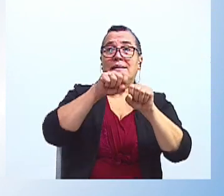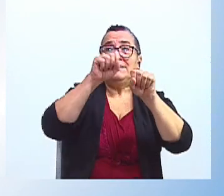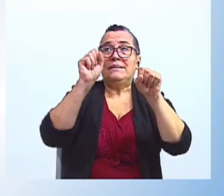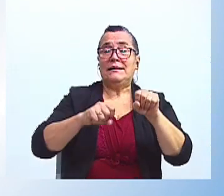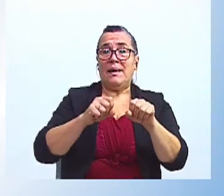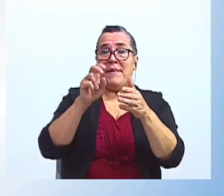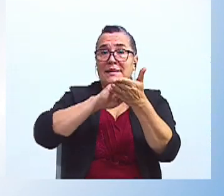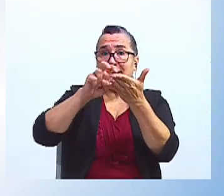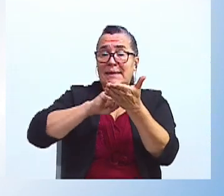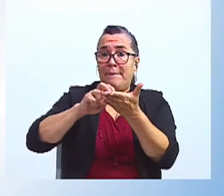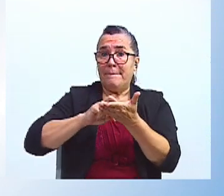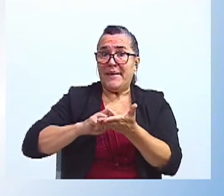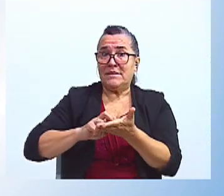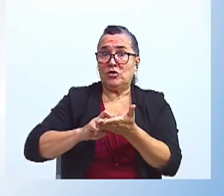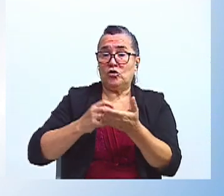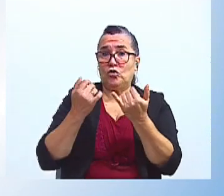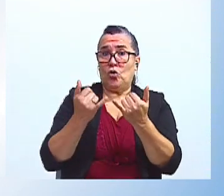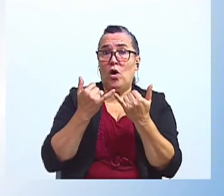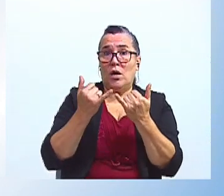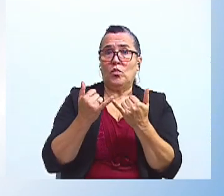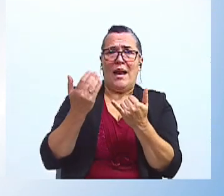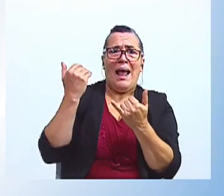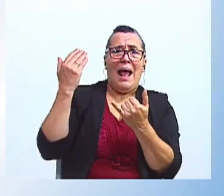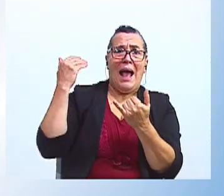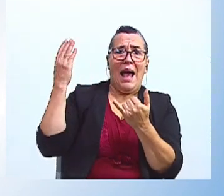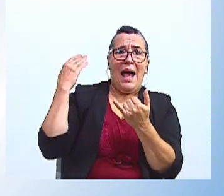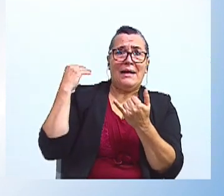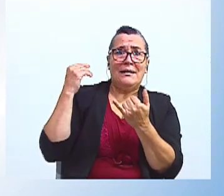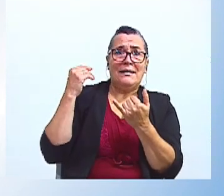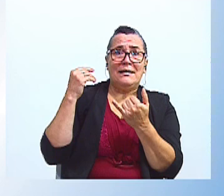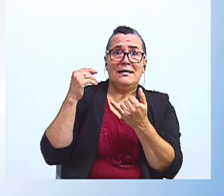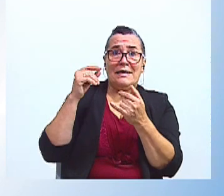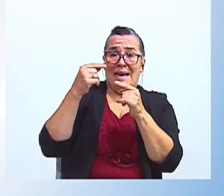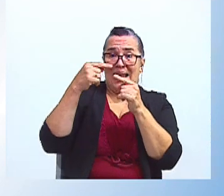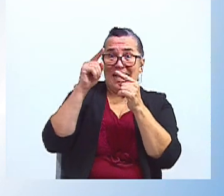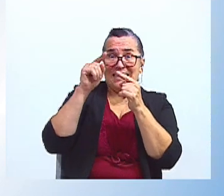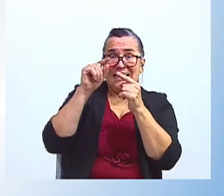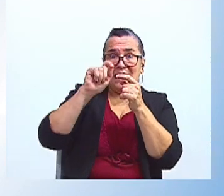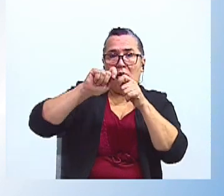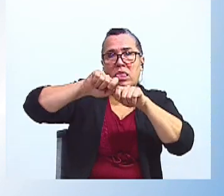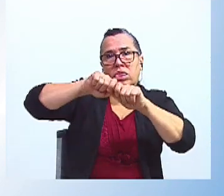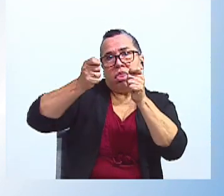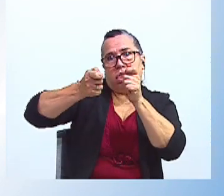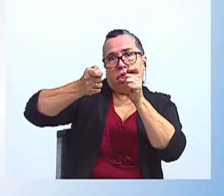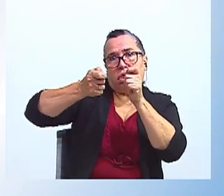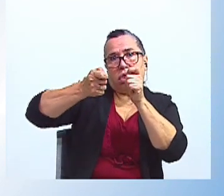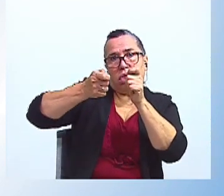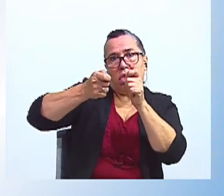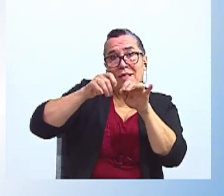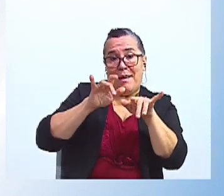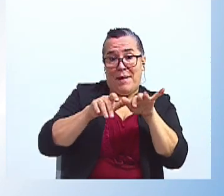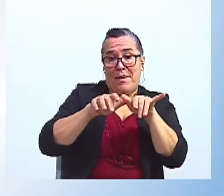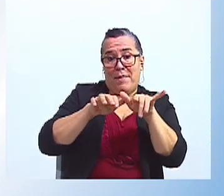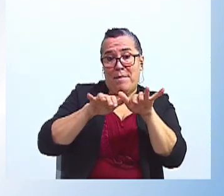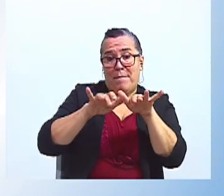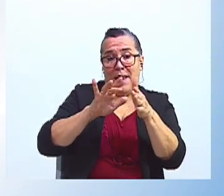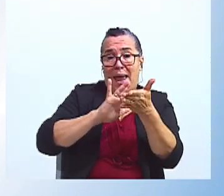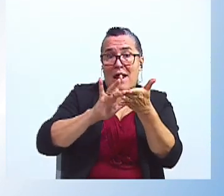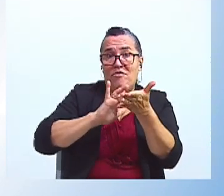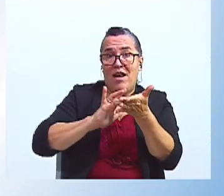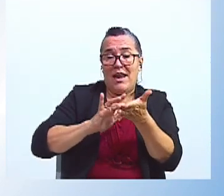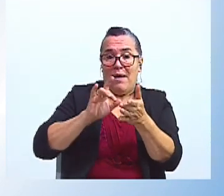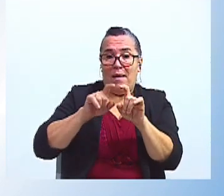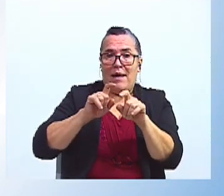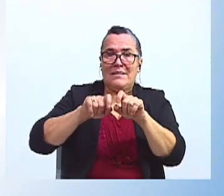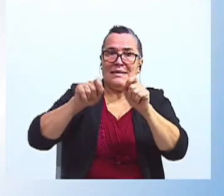sistemas de impresión actuales, era frecuente que se rompieran los acentos de los tipos de imprenta en relieve. Los